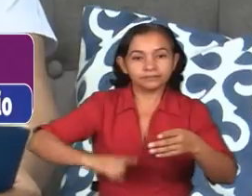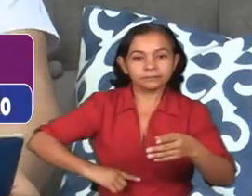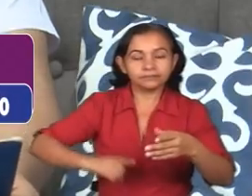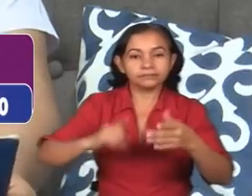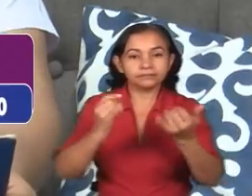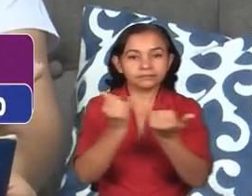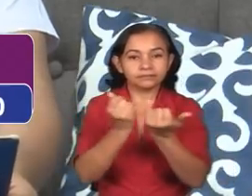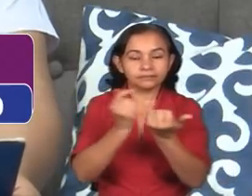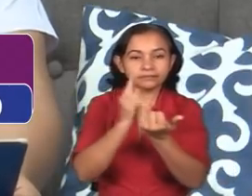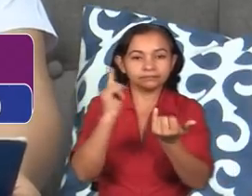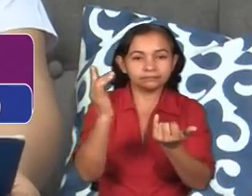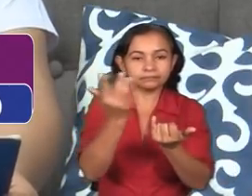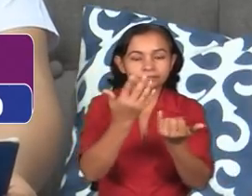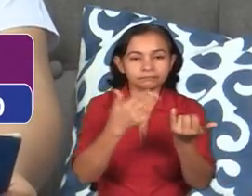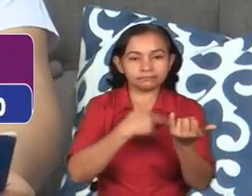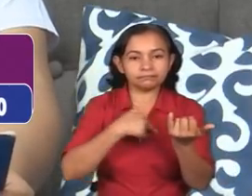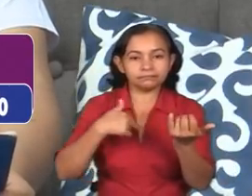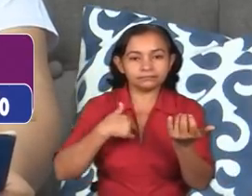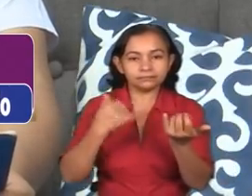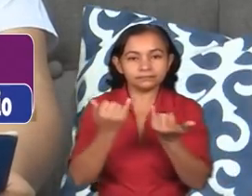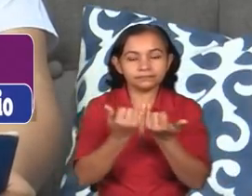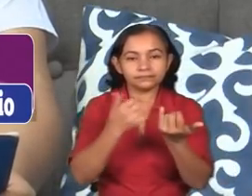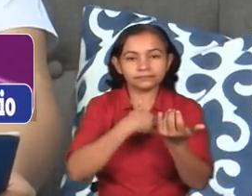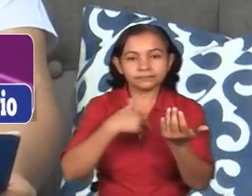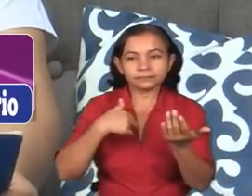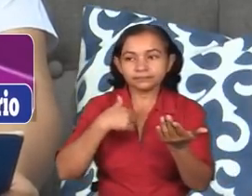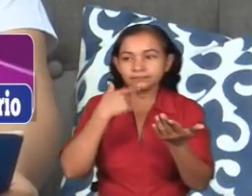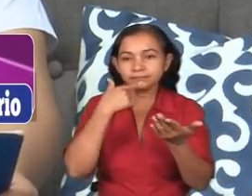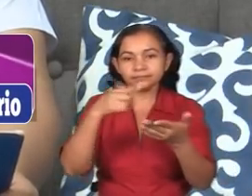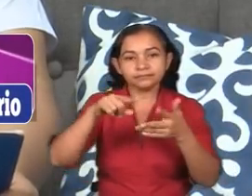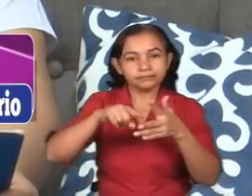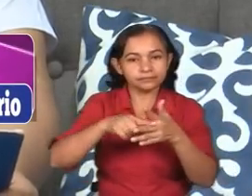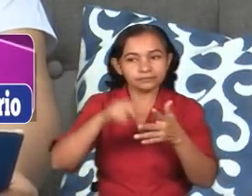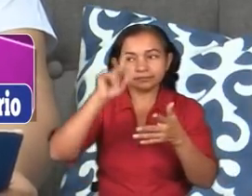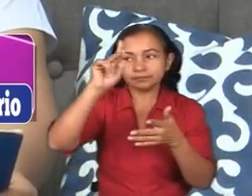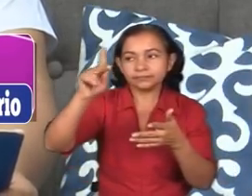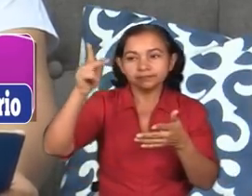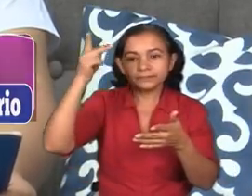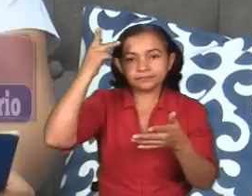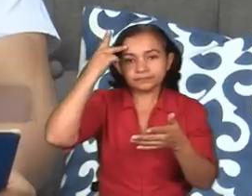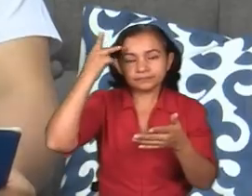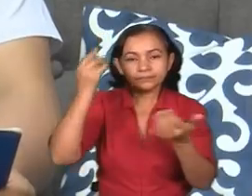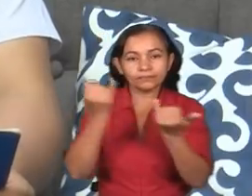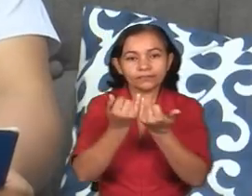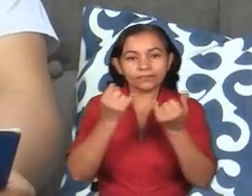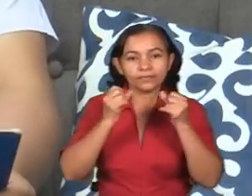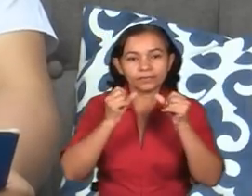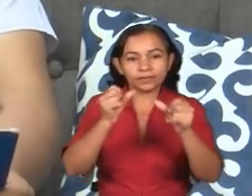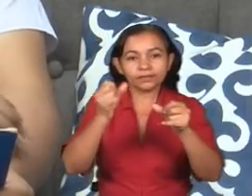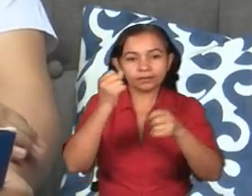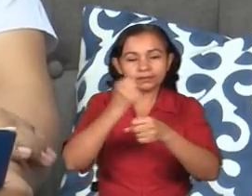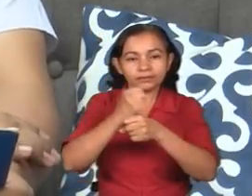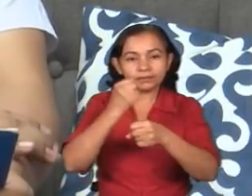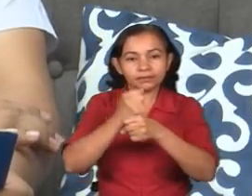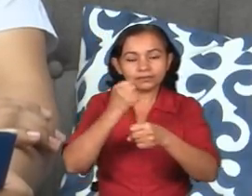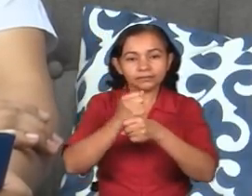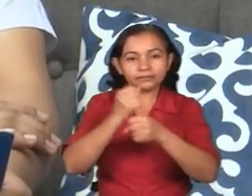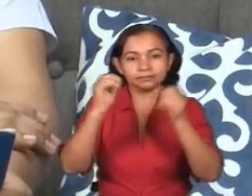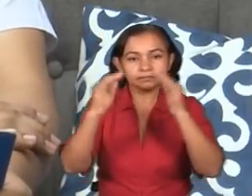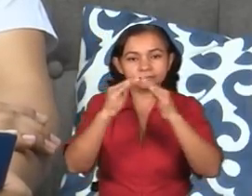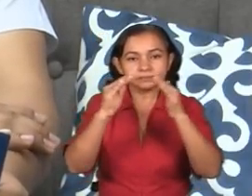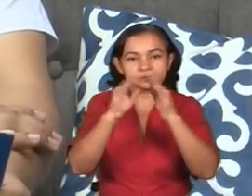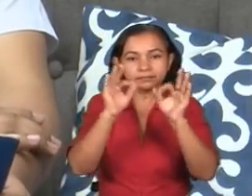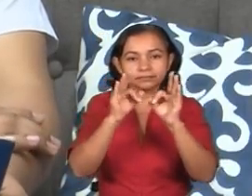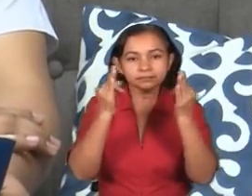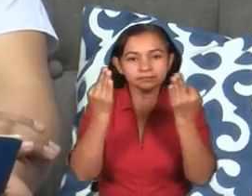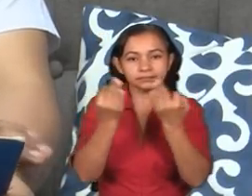Ciudadano y de todas esas acciones que realizan a partir de las políticas que se plantean y que van en función de beneficiar los hogares y a las